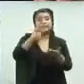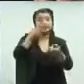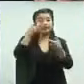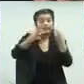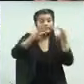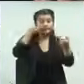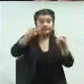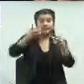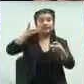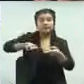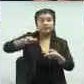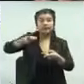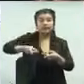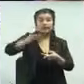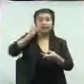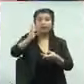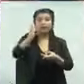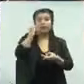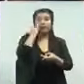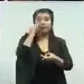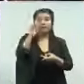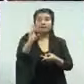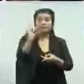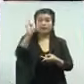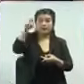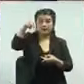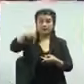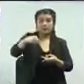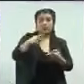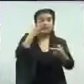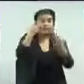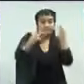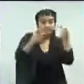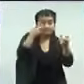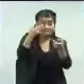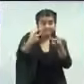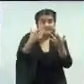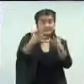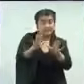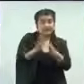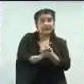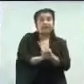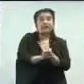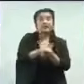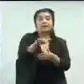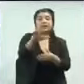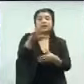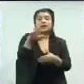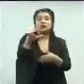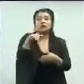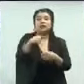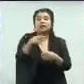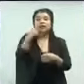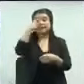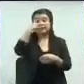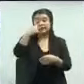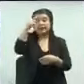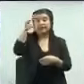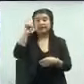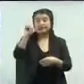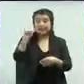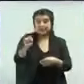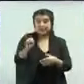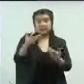colega diputado Byron Rodríguez, que él solicitó la visita de inspección. La zona vial fue el día sábado a hacer